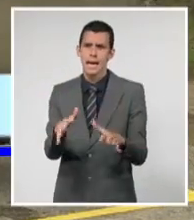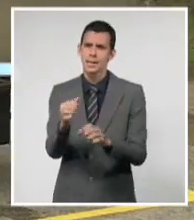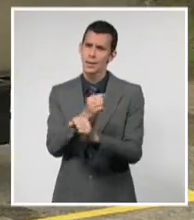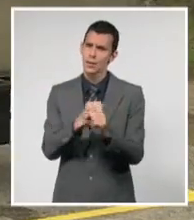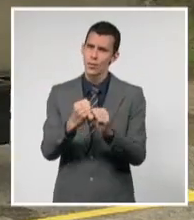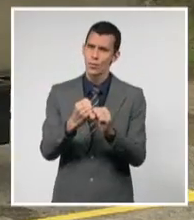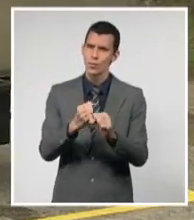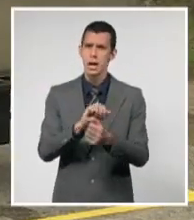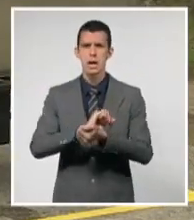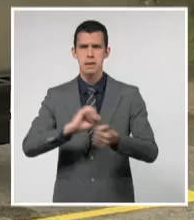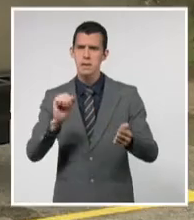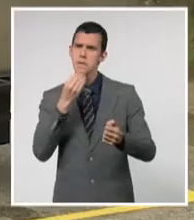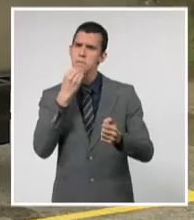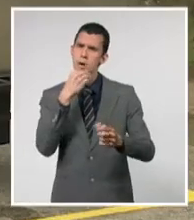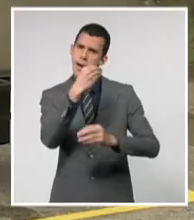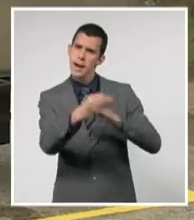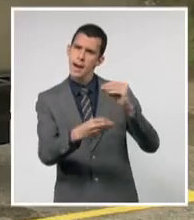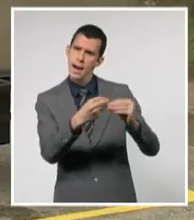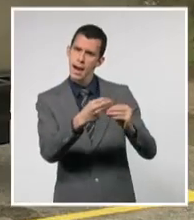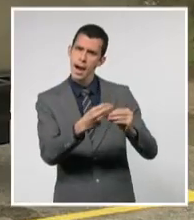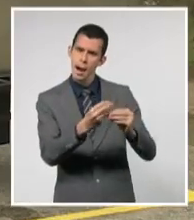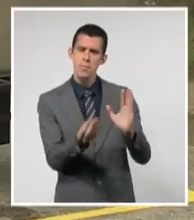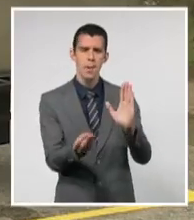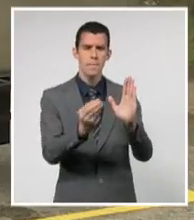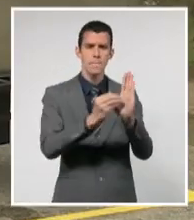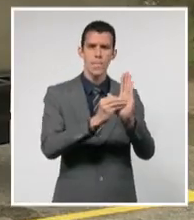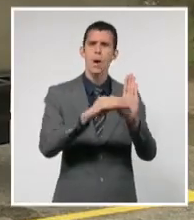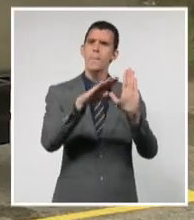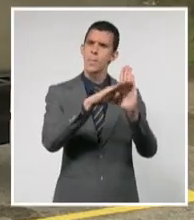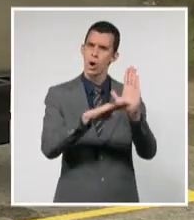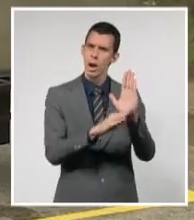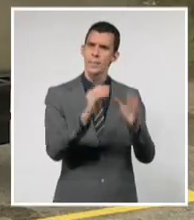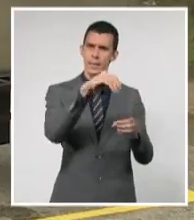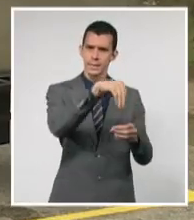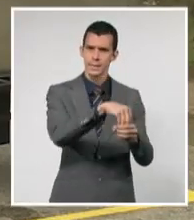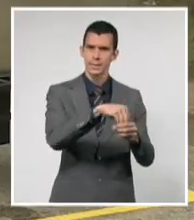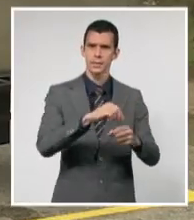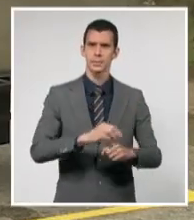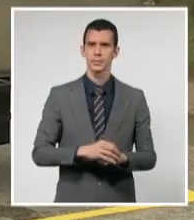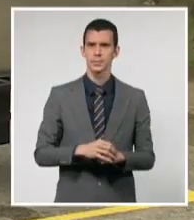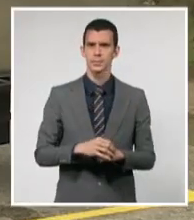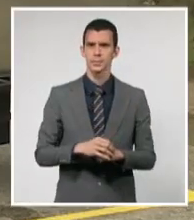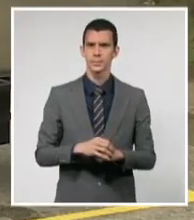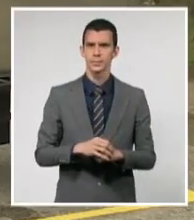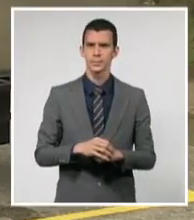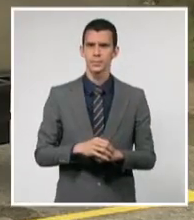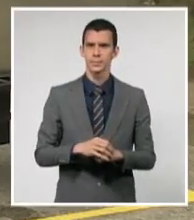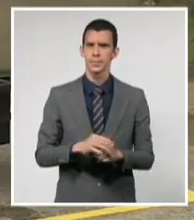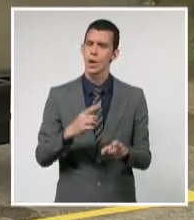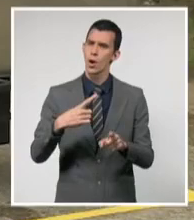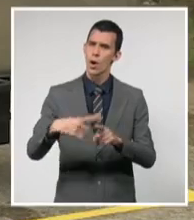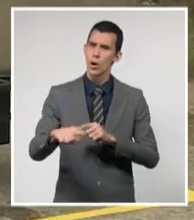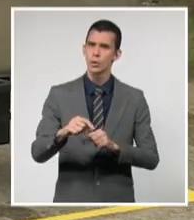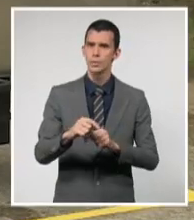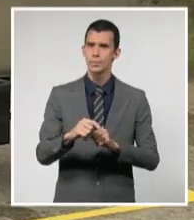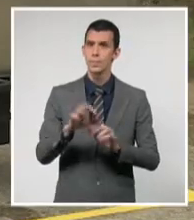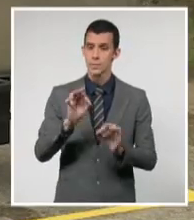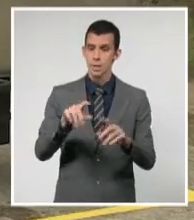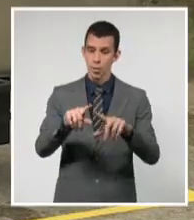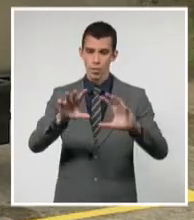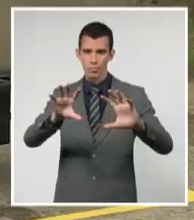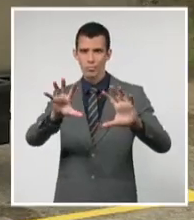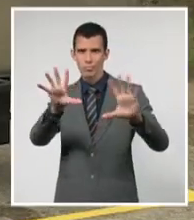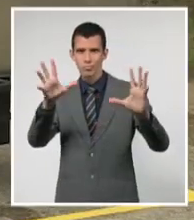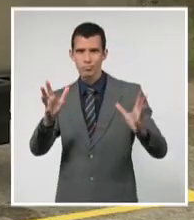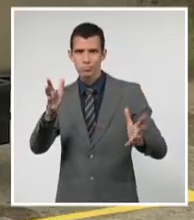sin ningún tipo de supervisión de su trabajo, él es capaz de accionar. El vehículo está diseñado para cargar grandes cantidades de